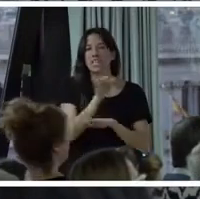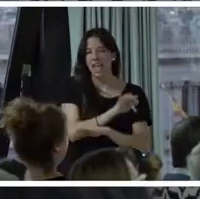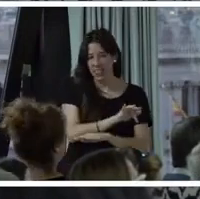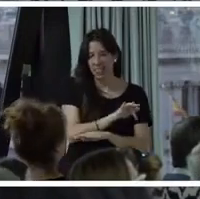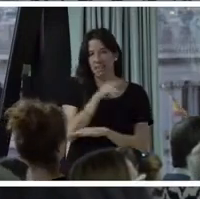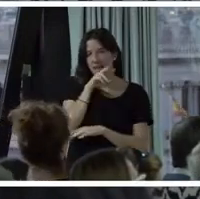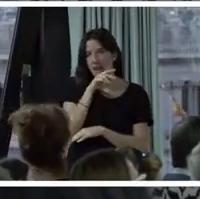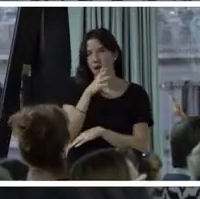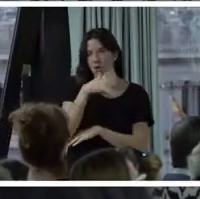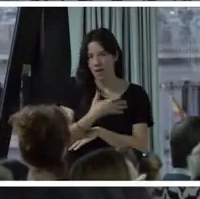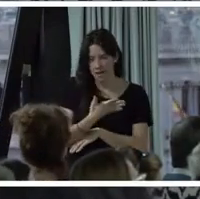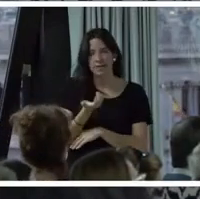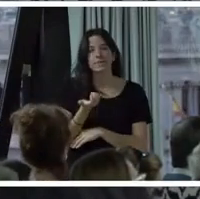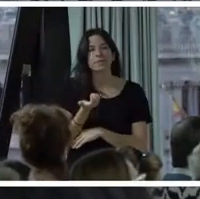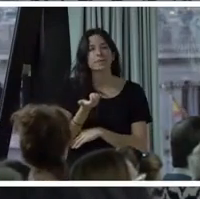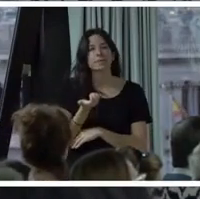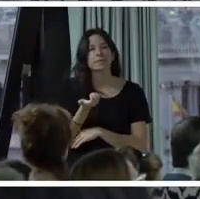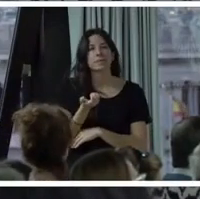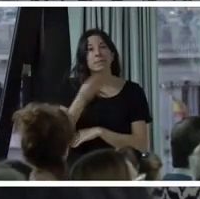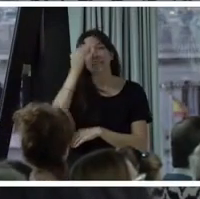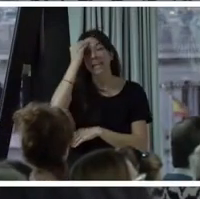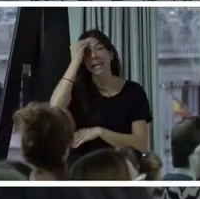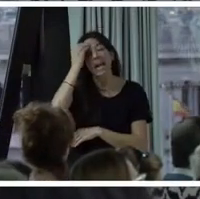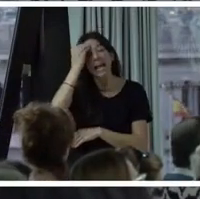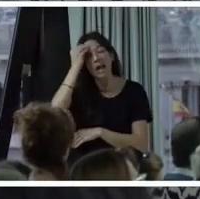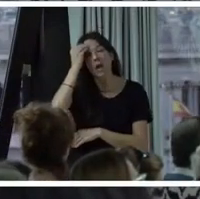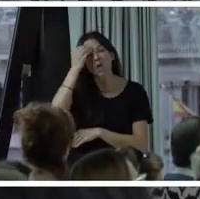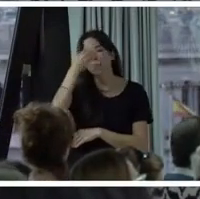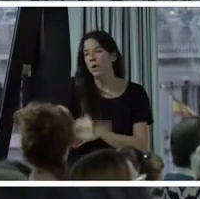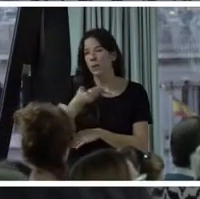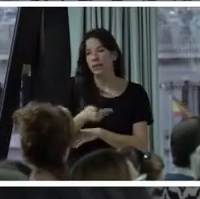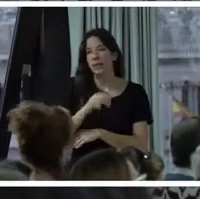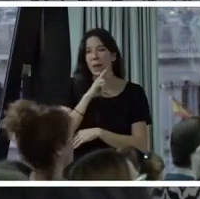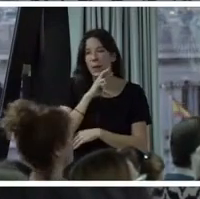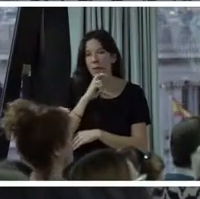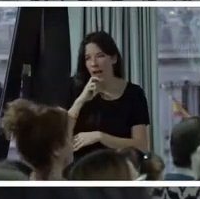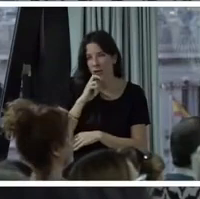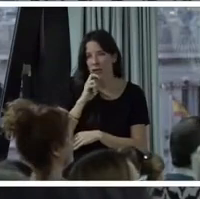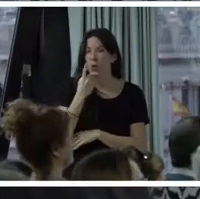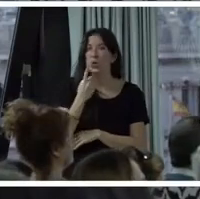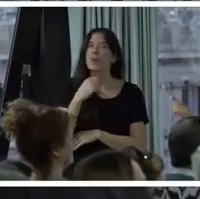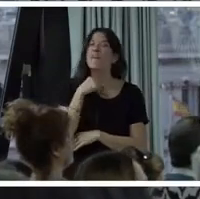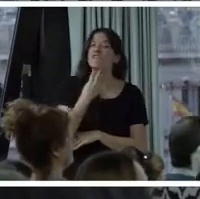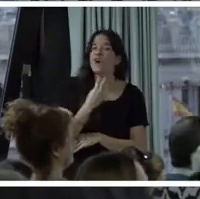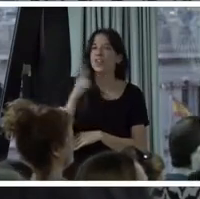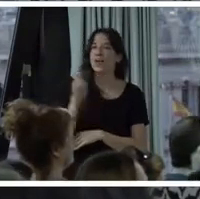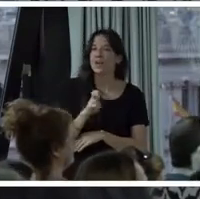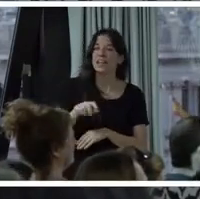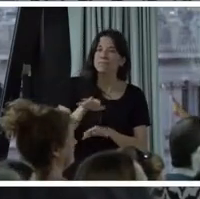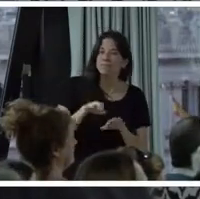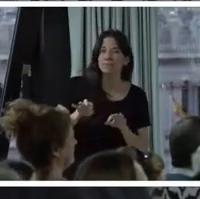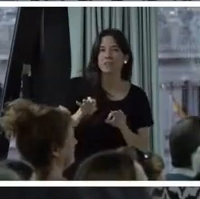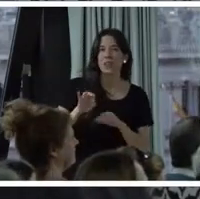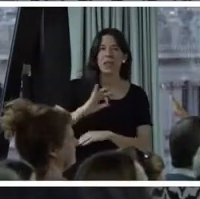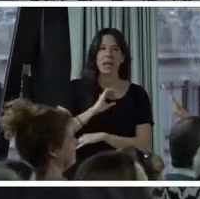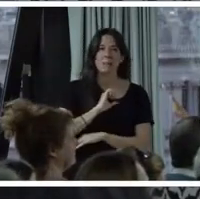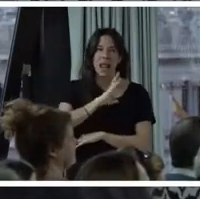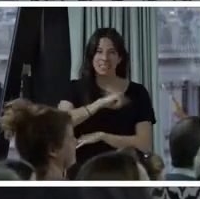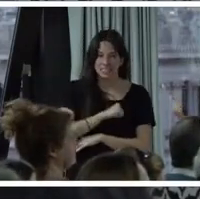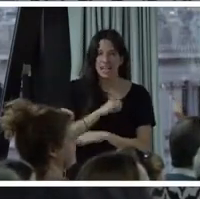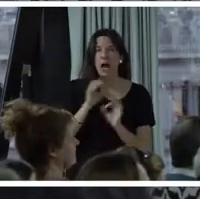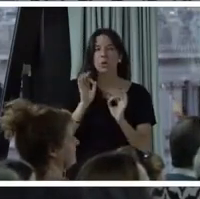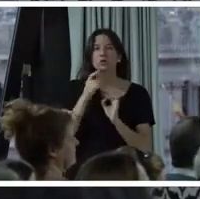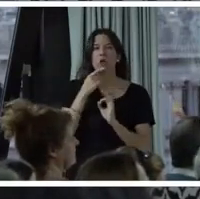va que va a hablar ahora eh creo que es muy muy importante muy valioso que tengamos aquí una voz que viene de Palestina y que viene del activismo